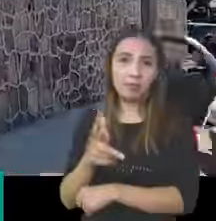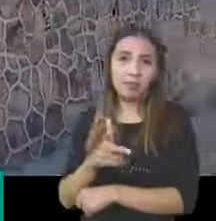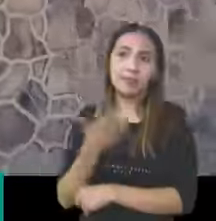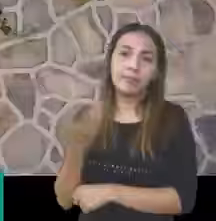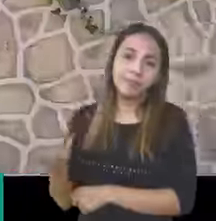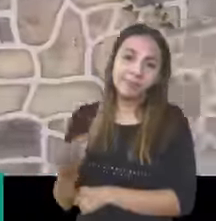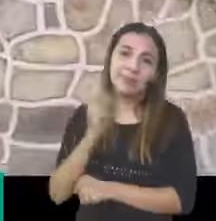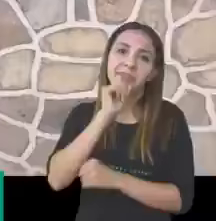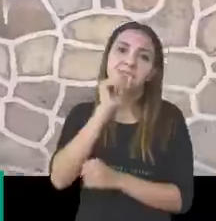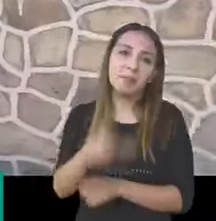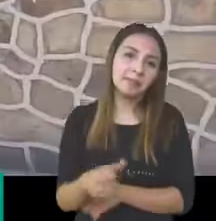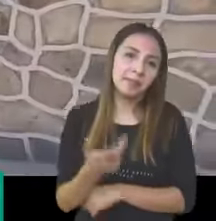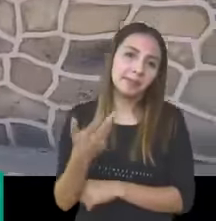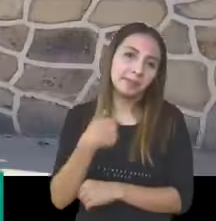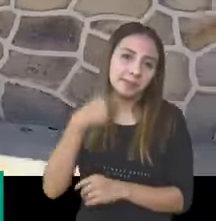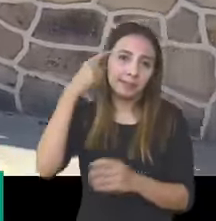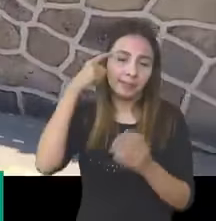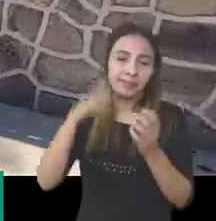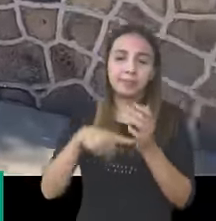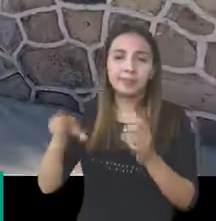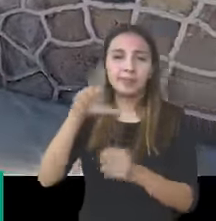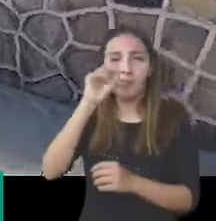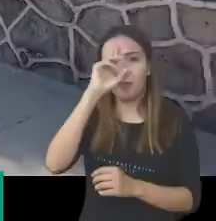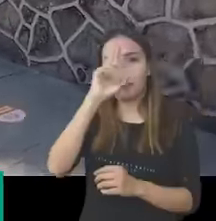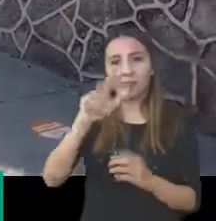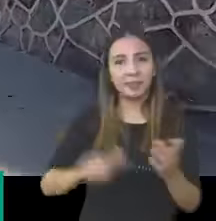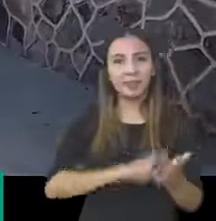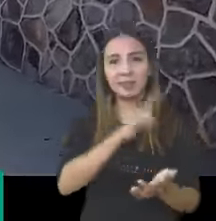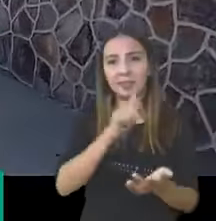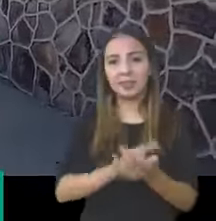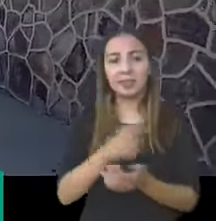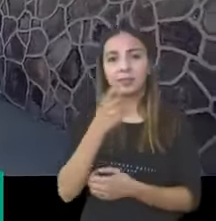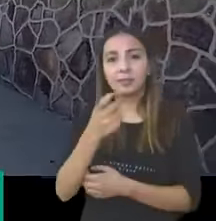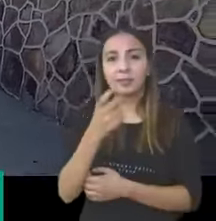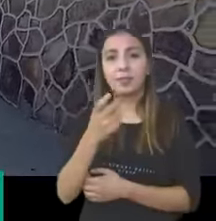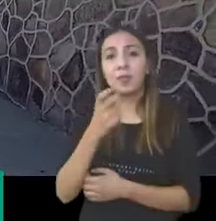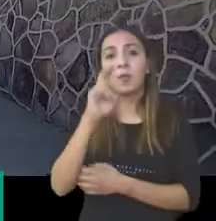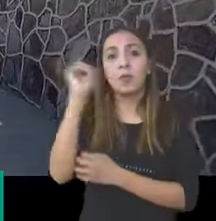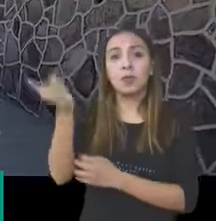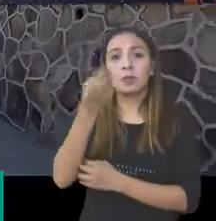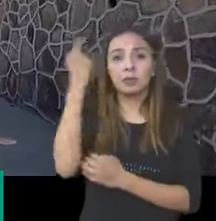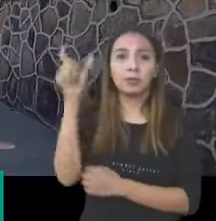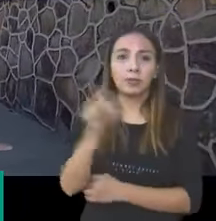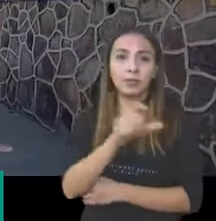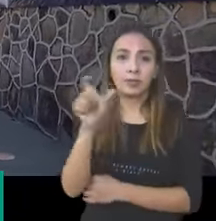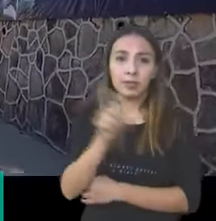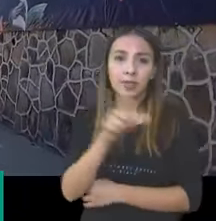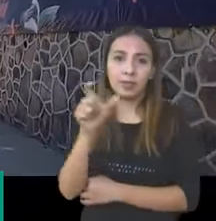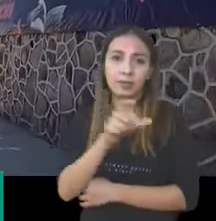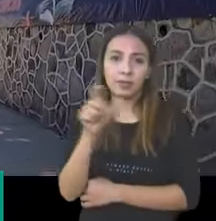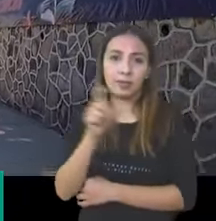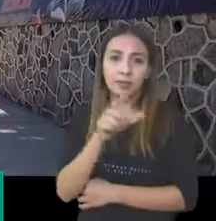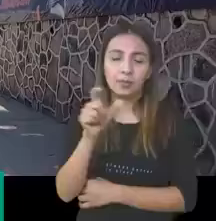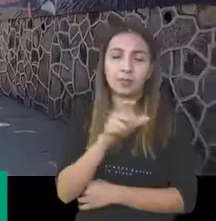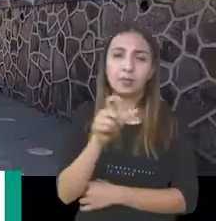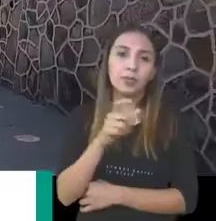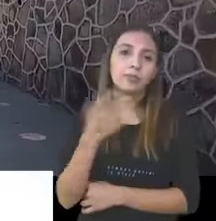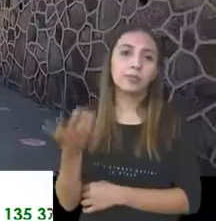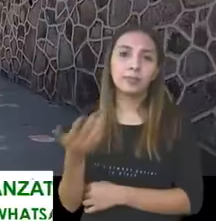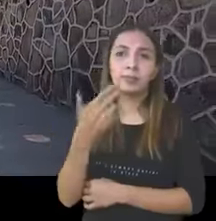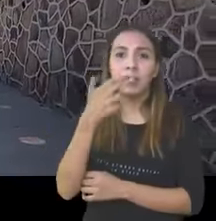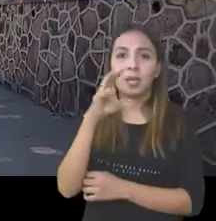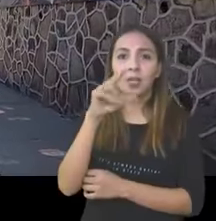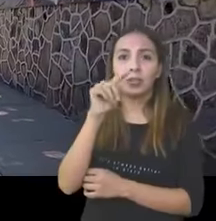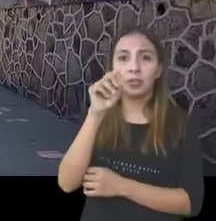cultura de la legalidad no se le conoce en esta parte. Esto es Universidad Xochicalco. Aquí Héctor Villalobos, de